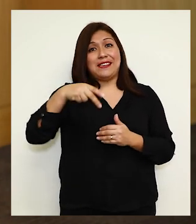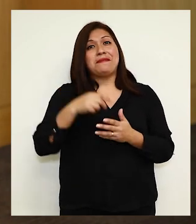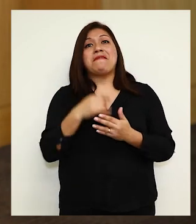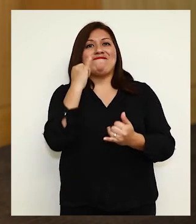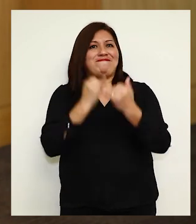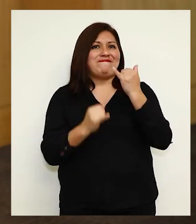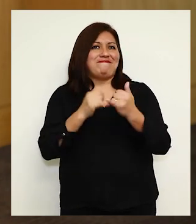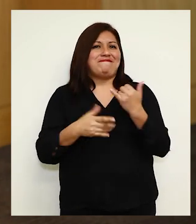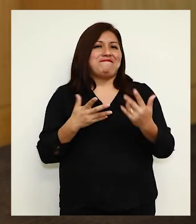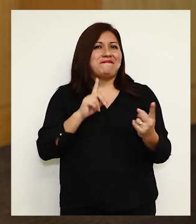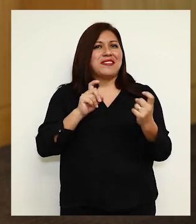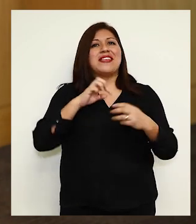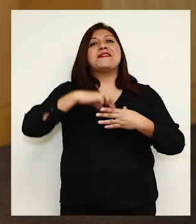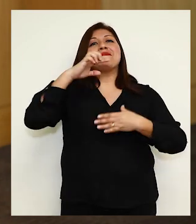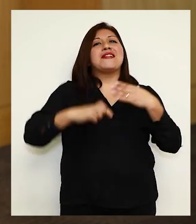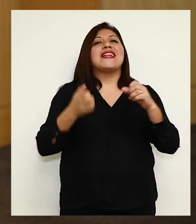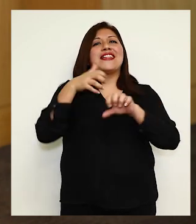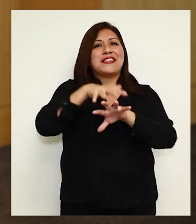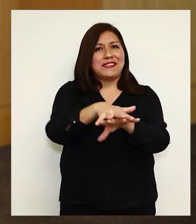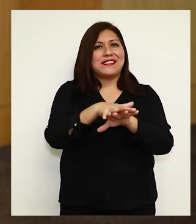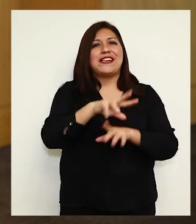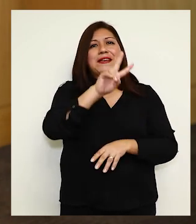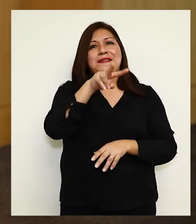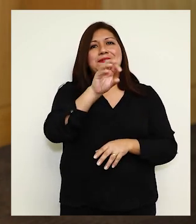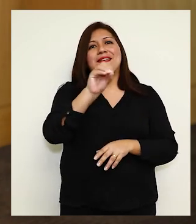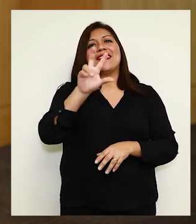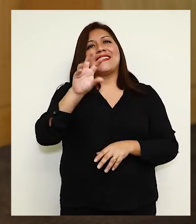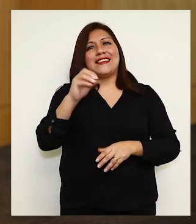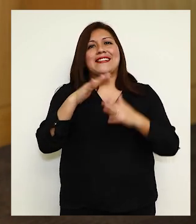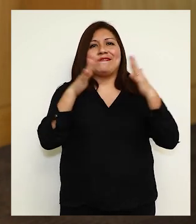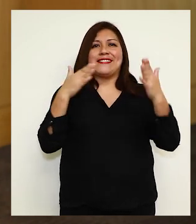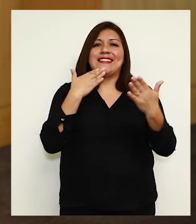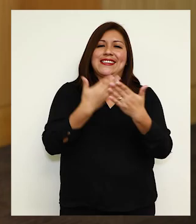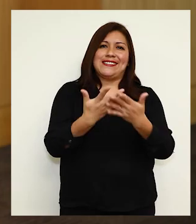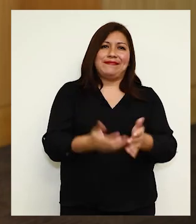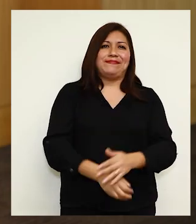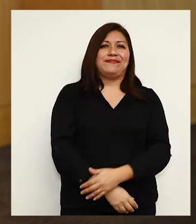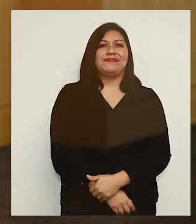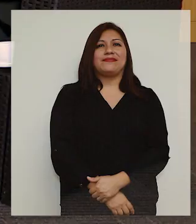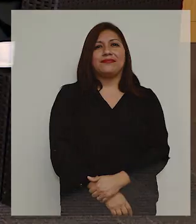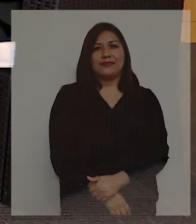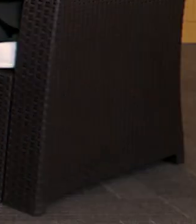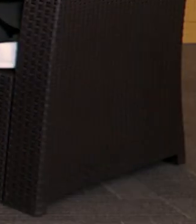así le ponemos punto final a este programa de Inclusión 2030. Gracias por todo.